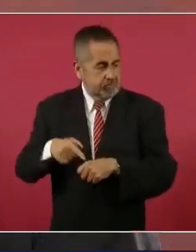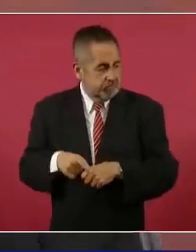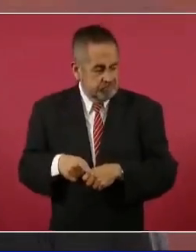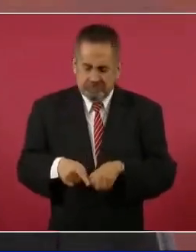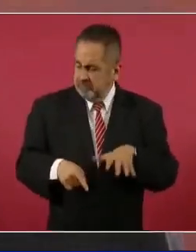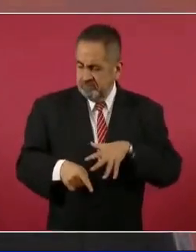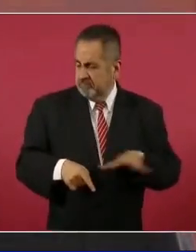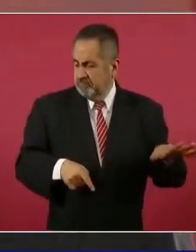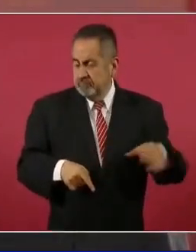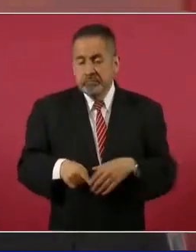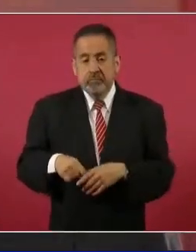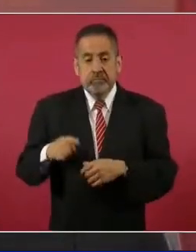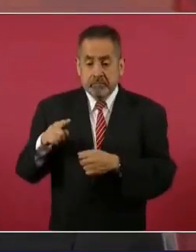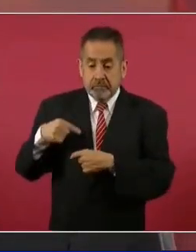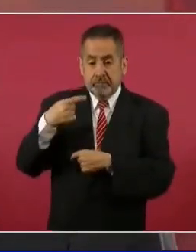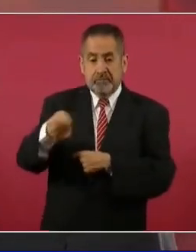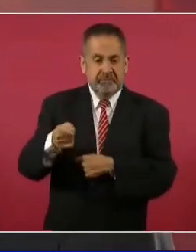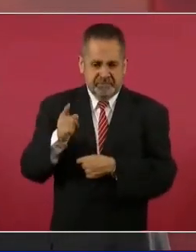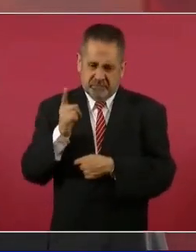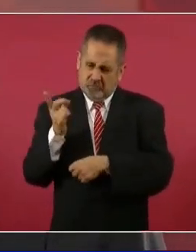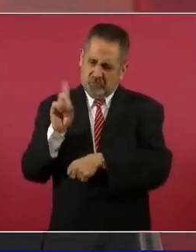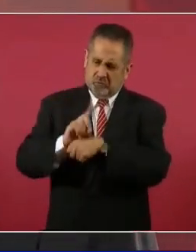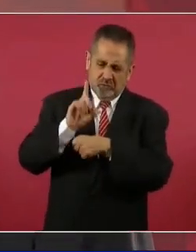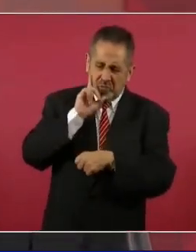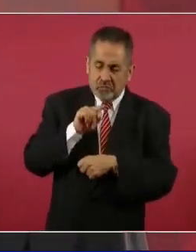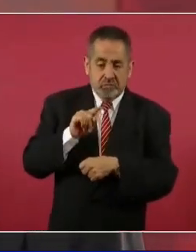el Congreso de Coahuila,